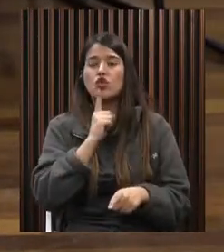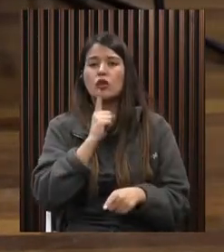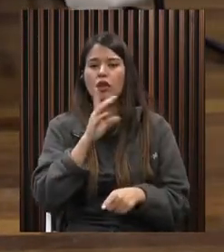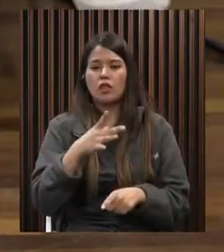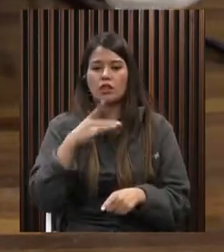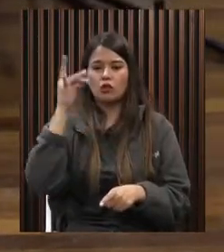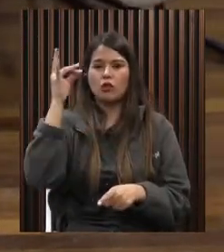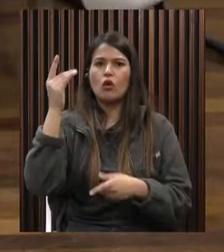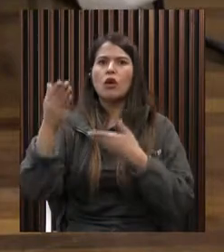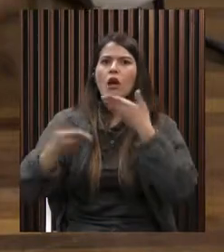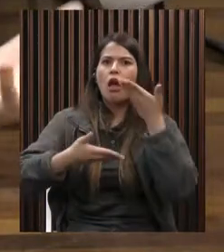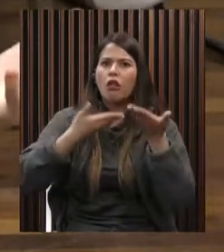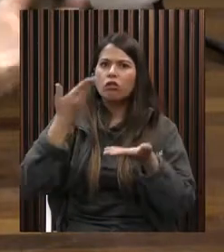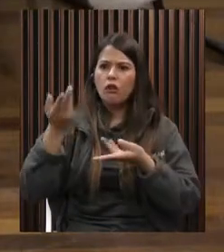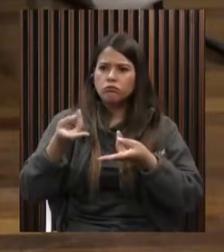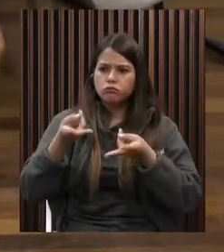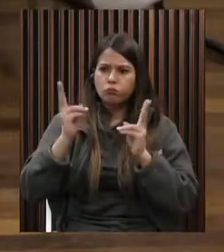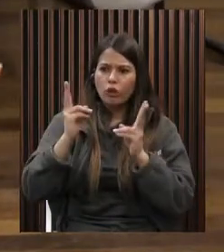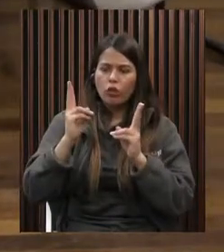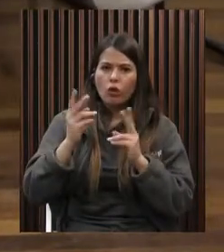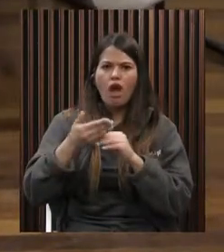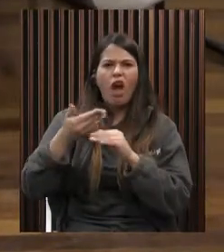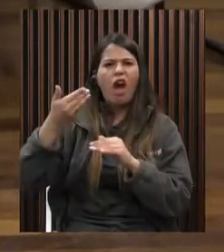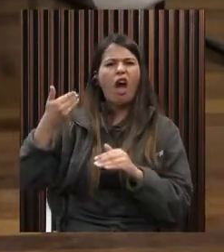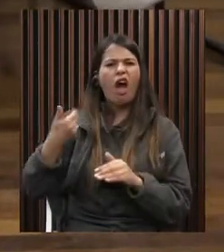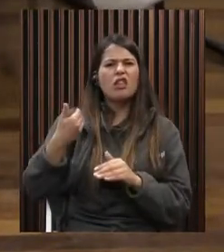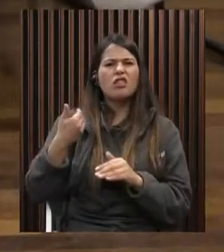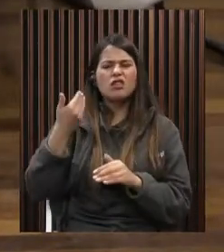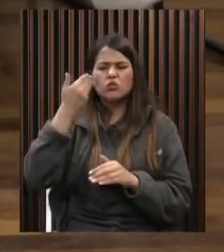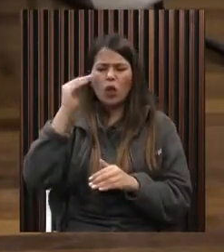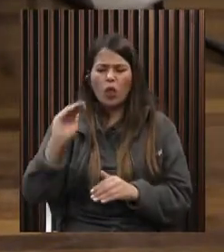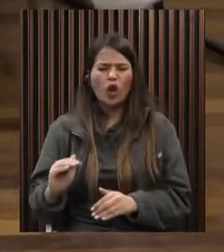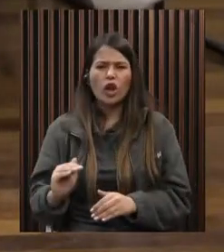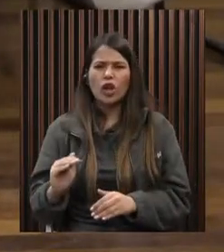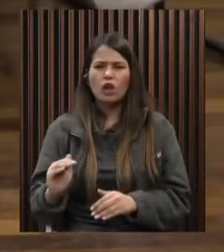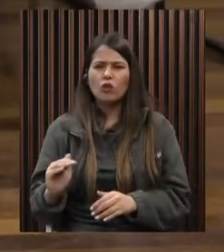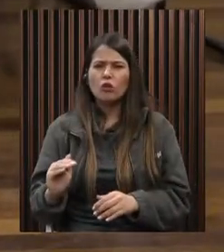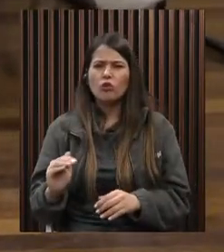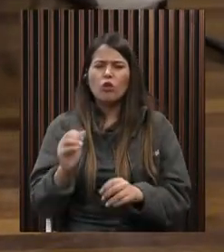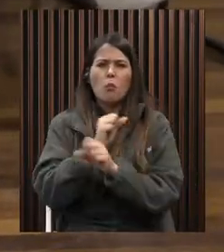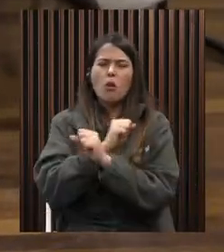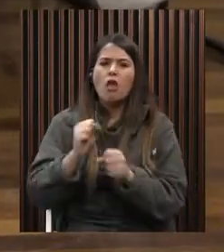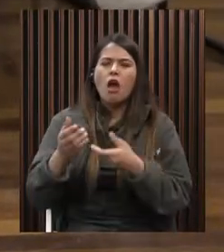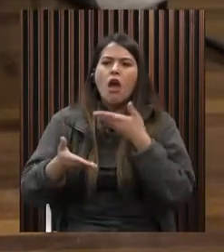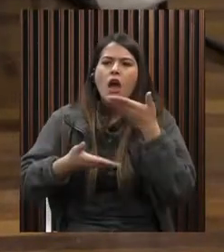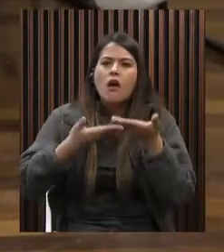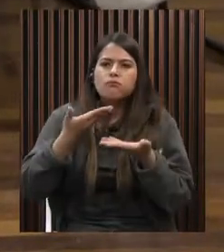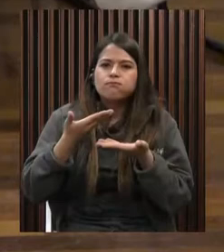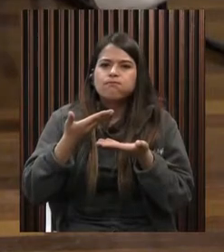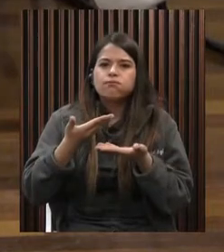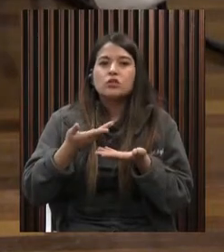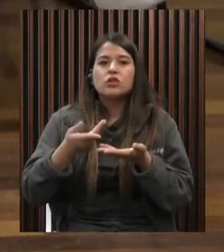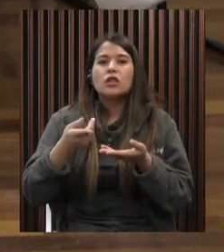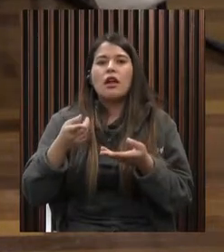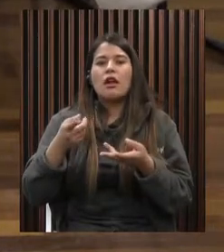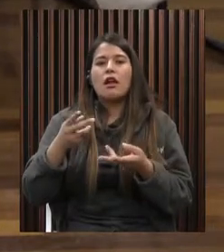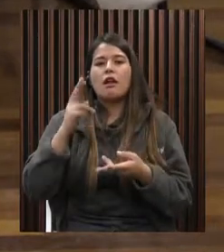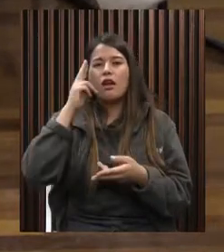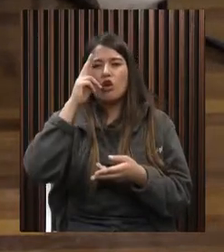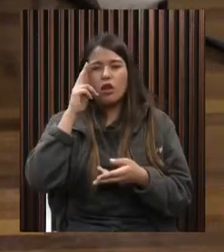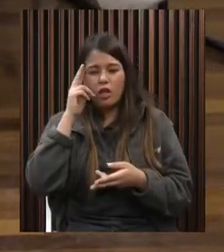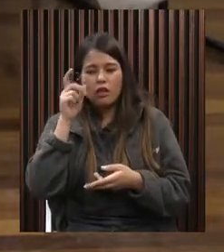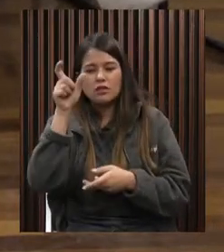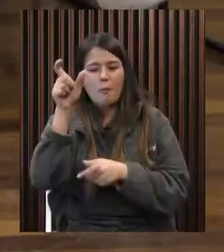¿Por qué ahora descubro que puedo cantar? ¿Por qué no lo descubrí cuando era niño? ¿Por qué? Entonces, recordando un poco esas experiencias de intérpretes